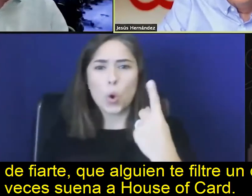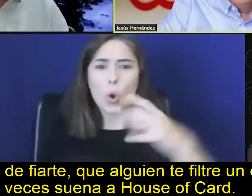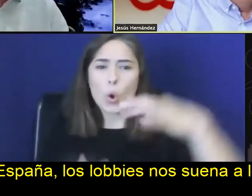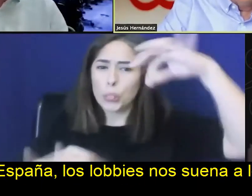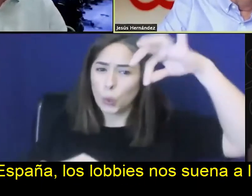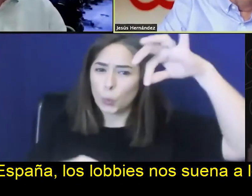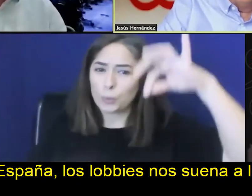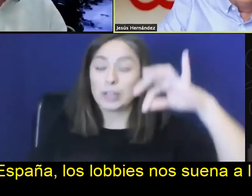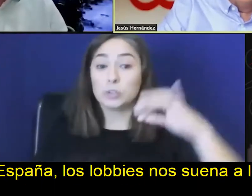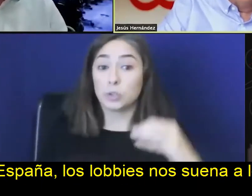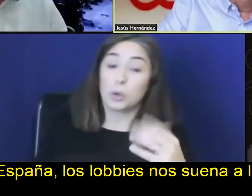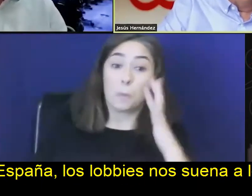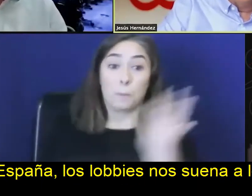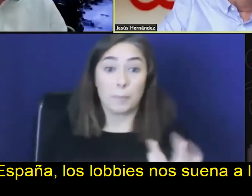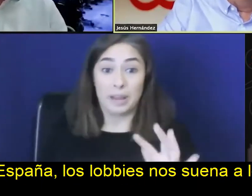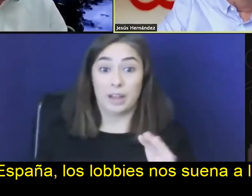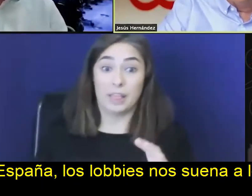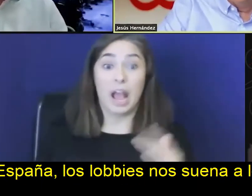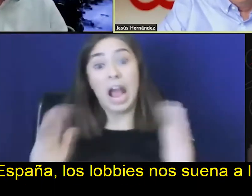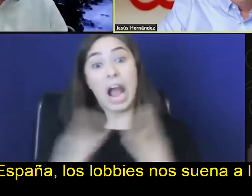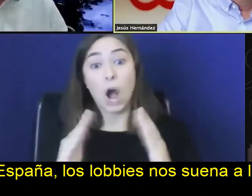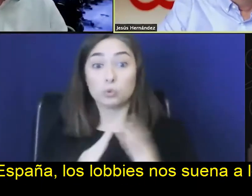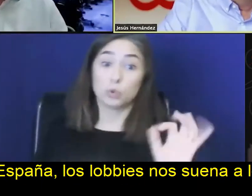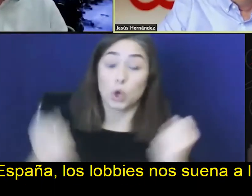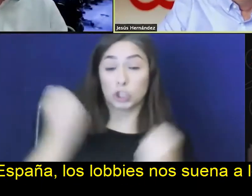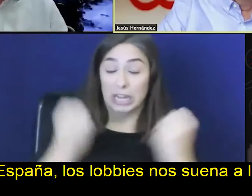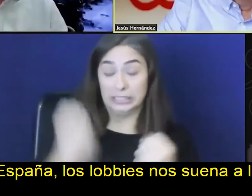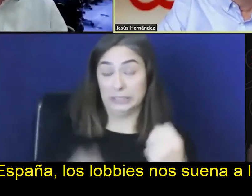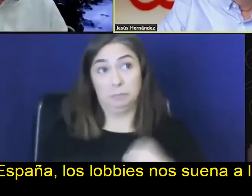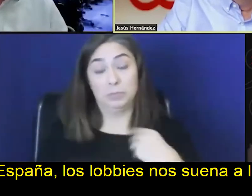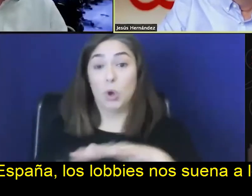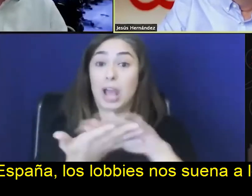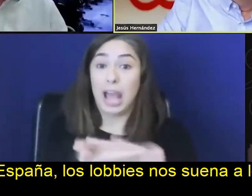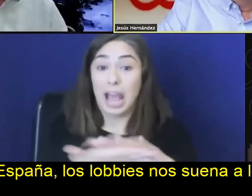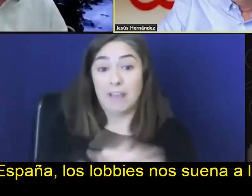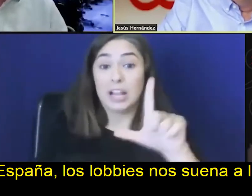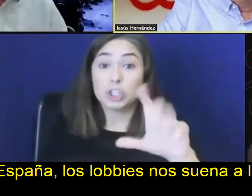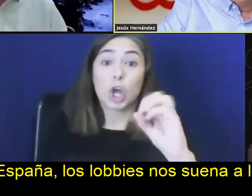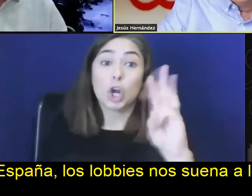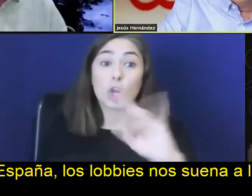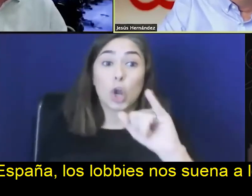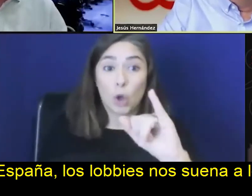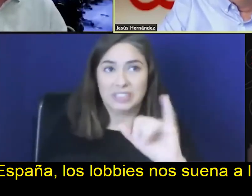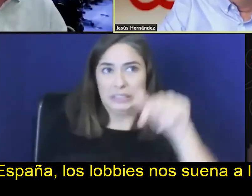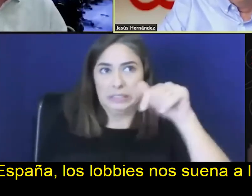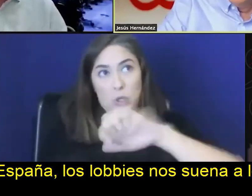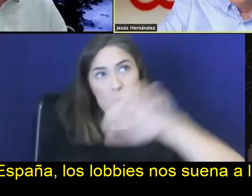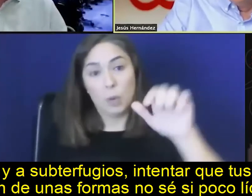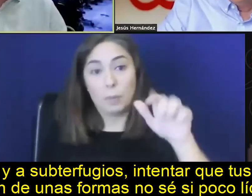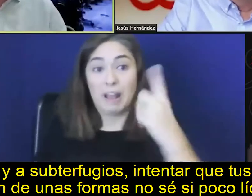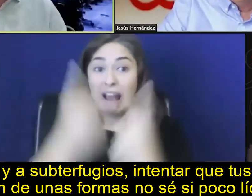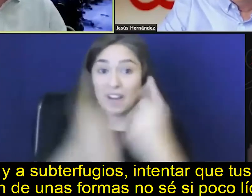hablas de los lobbies en Europa, a nosotros en España lo de los lobbies a veces nos suena a lobby feroz,